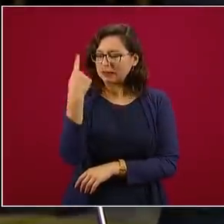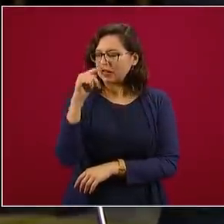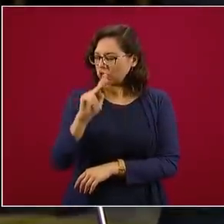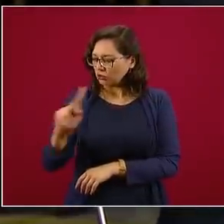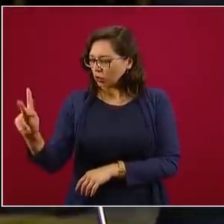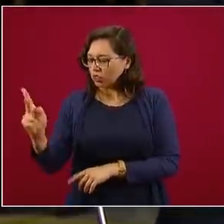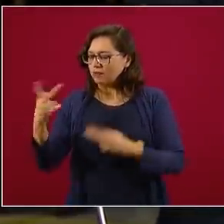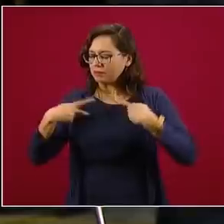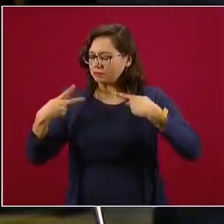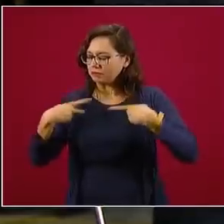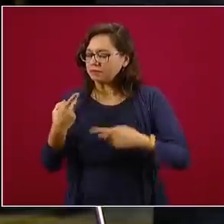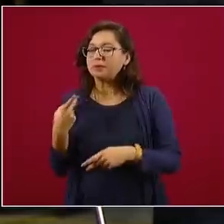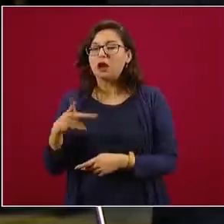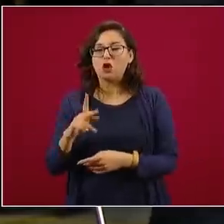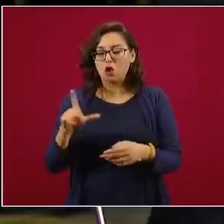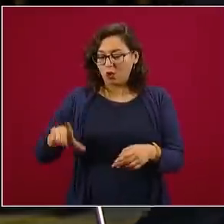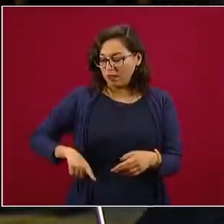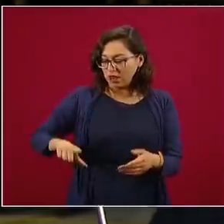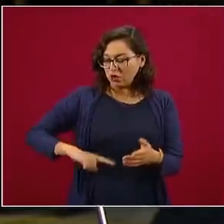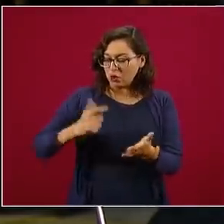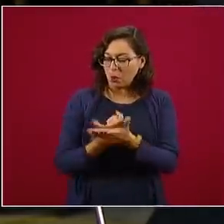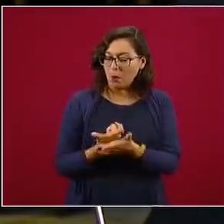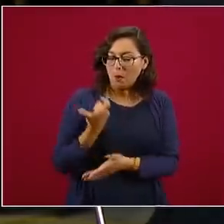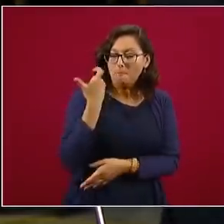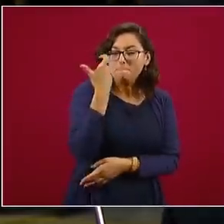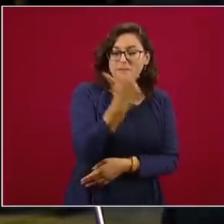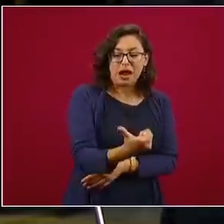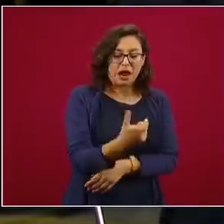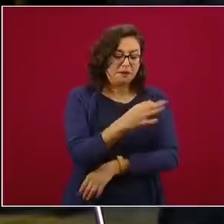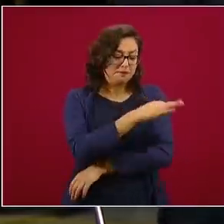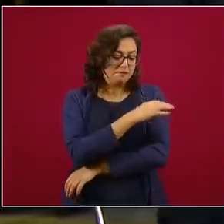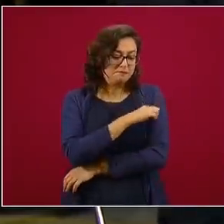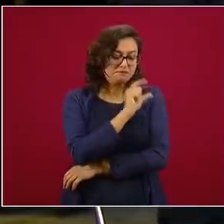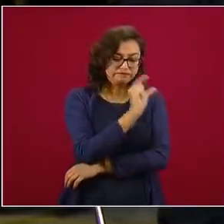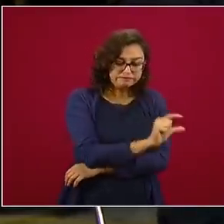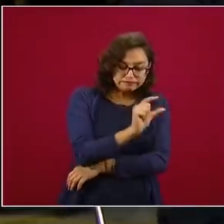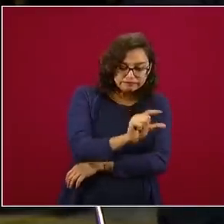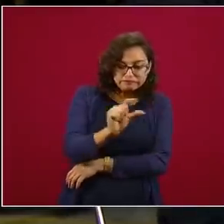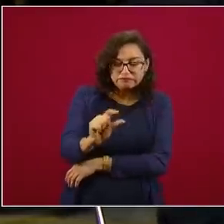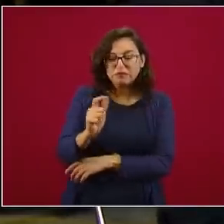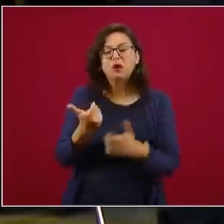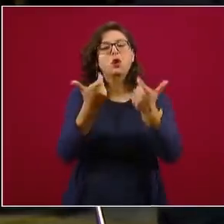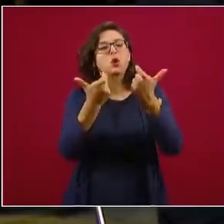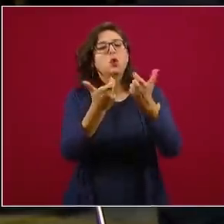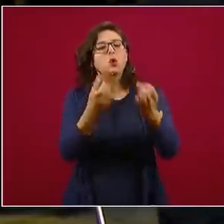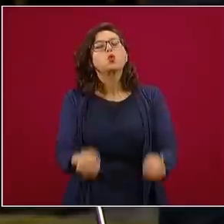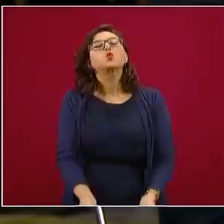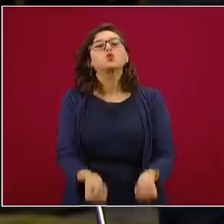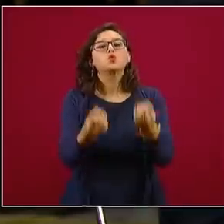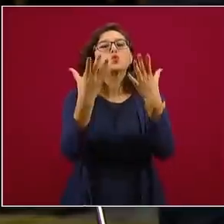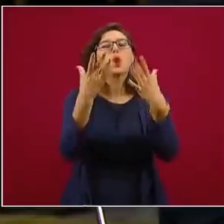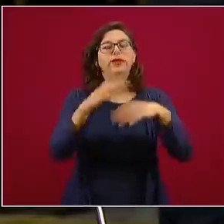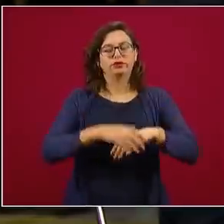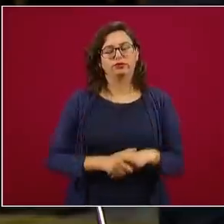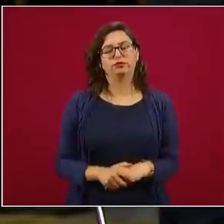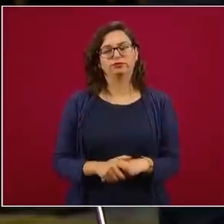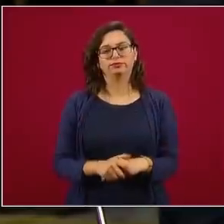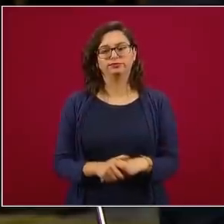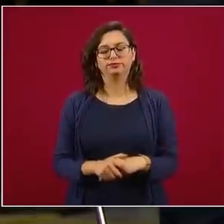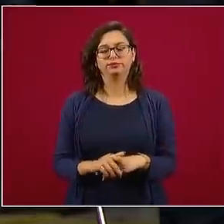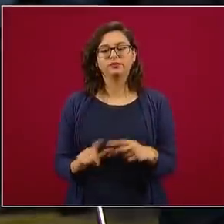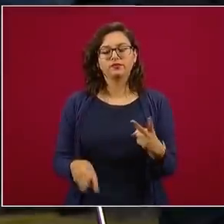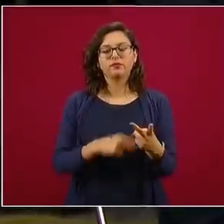cada vacuna, cada dosis? Y hasta este momento, los costos económicos que ha